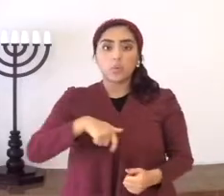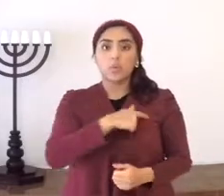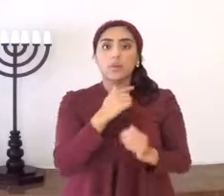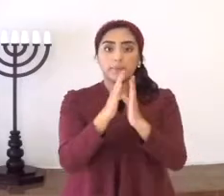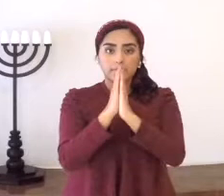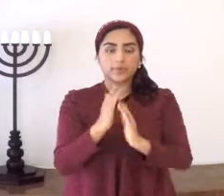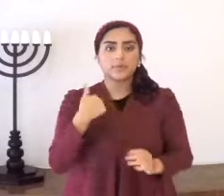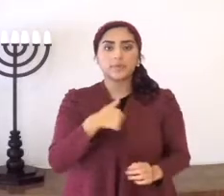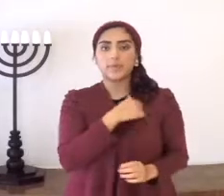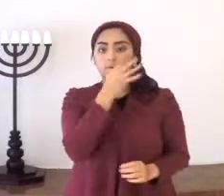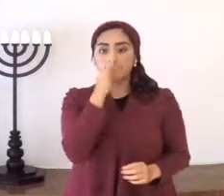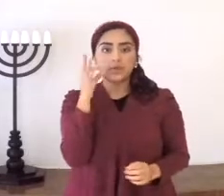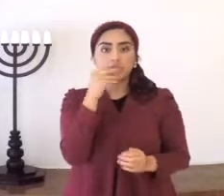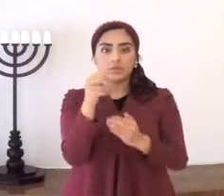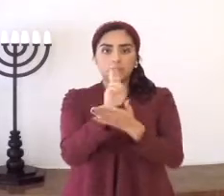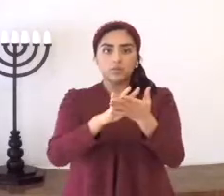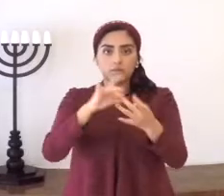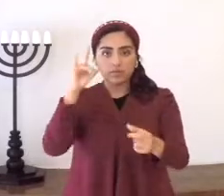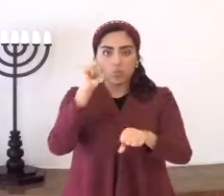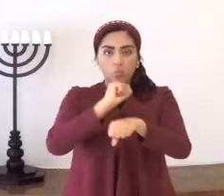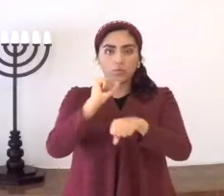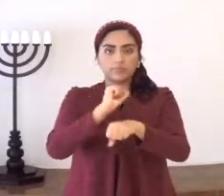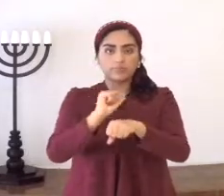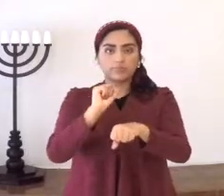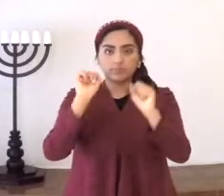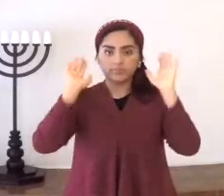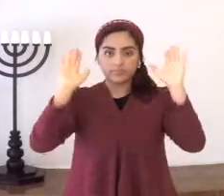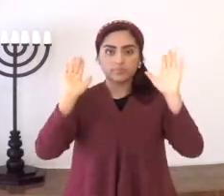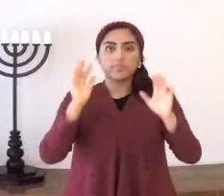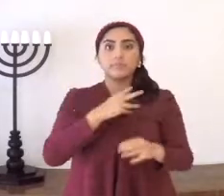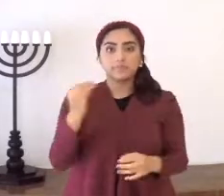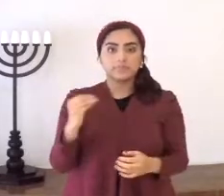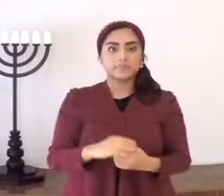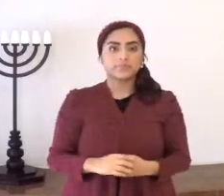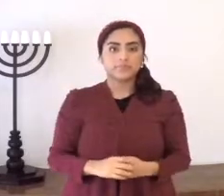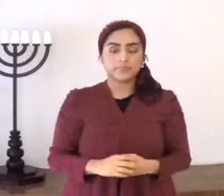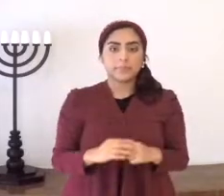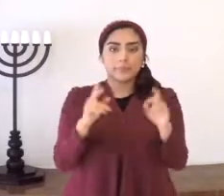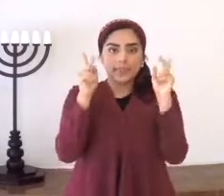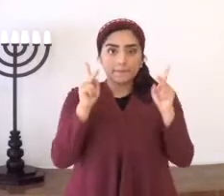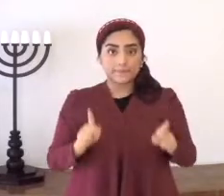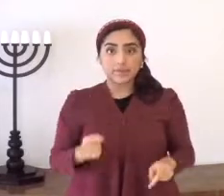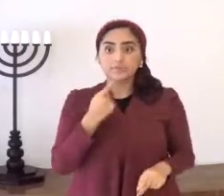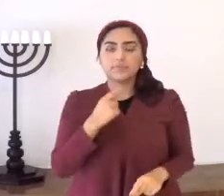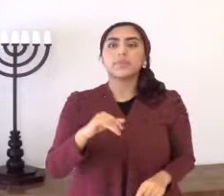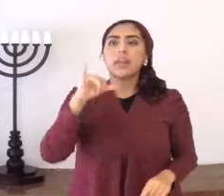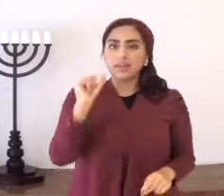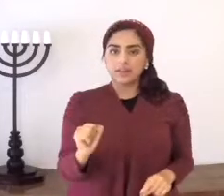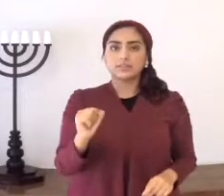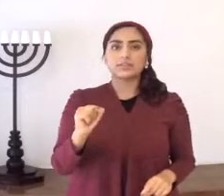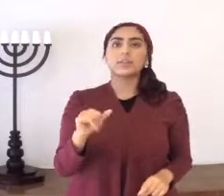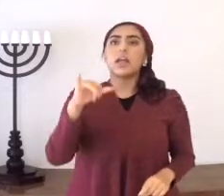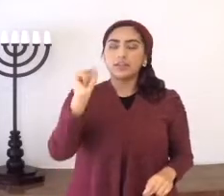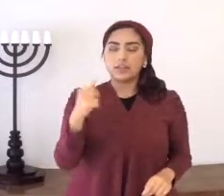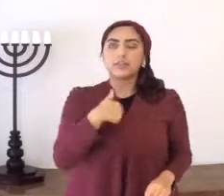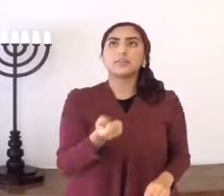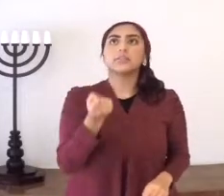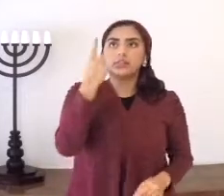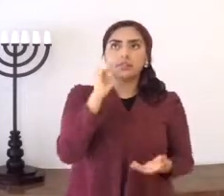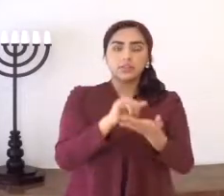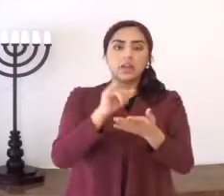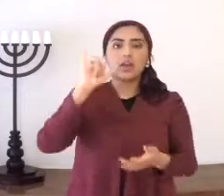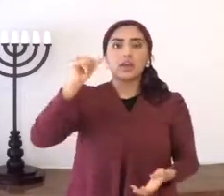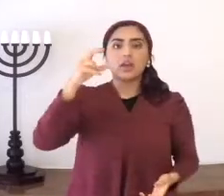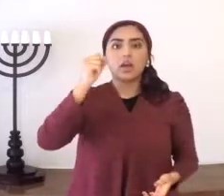convencedlos. Nosotros oramos, ayunamos y el Ruach HaKodesh hace su obra. Y entonces la persona dice: